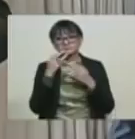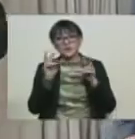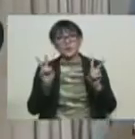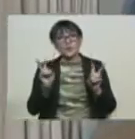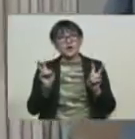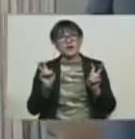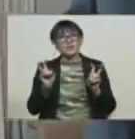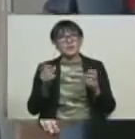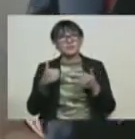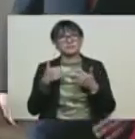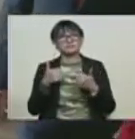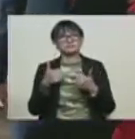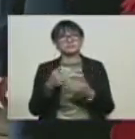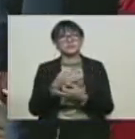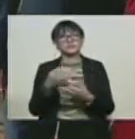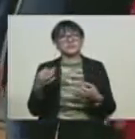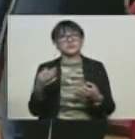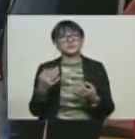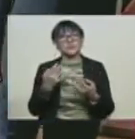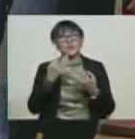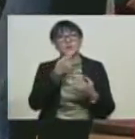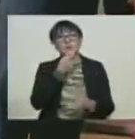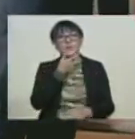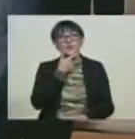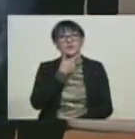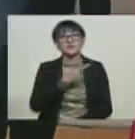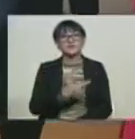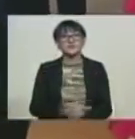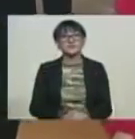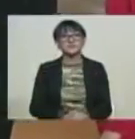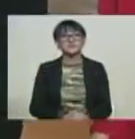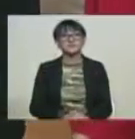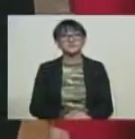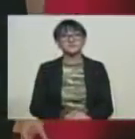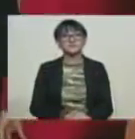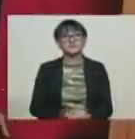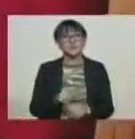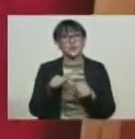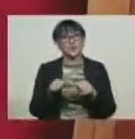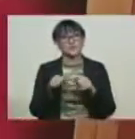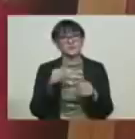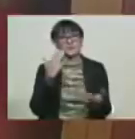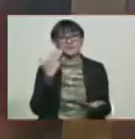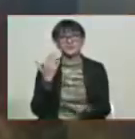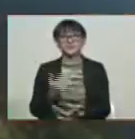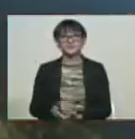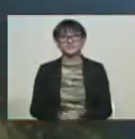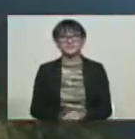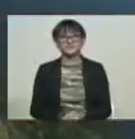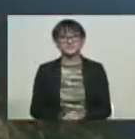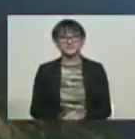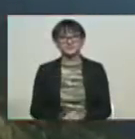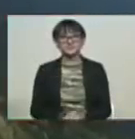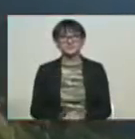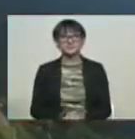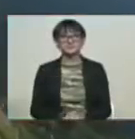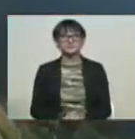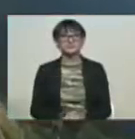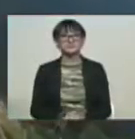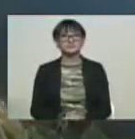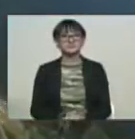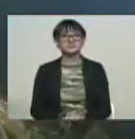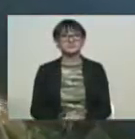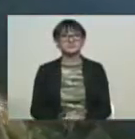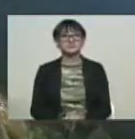bueno, huele a bonito, huele a bello. Continuamos entonces. Tarek, Marlene,